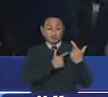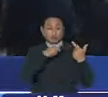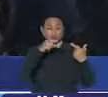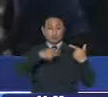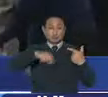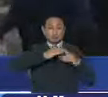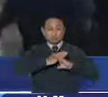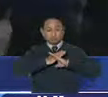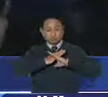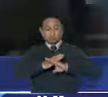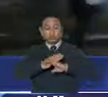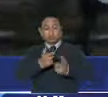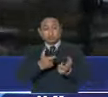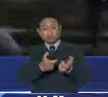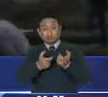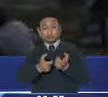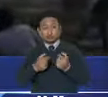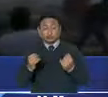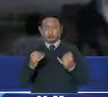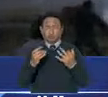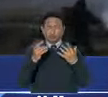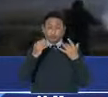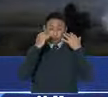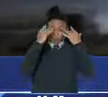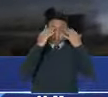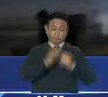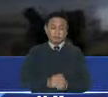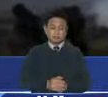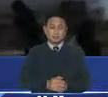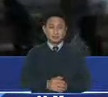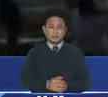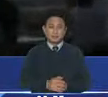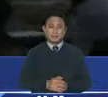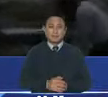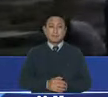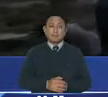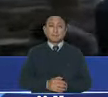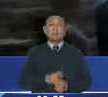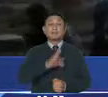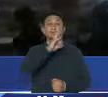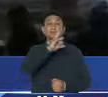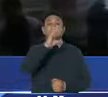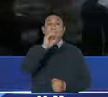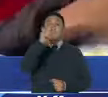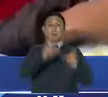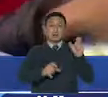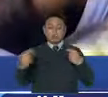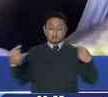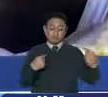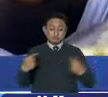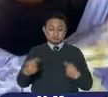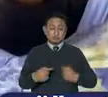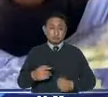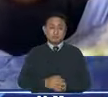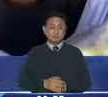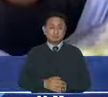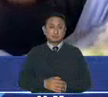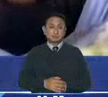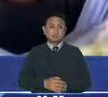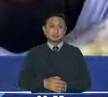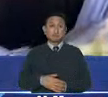turbas utilizando gases lacrimógenos y disparando balas de goma, hiriendo a más de 70 personas. Un hombre del